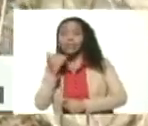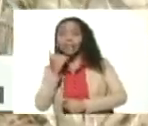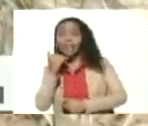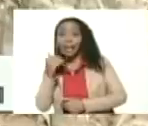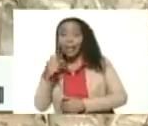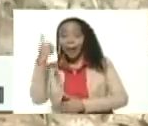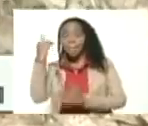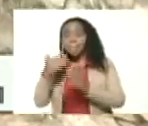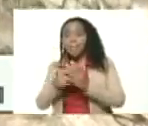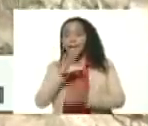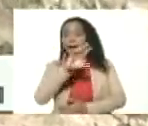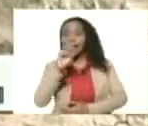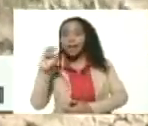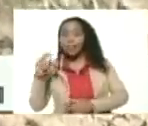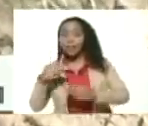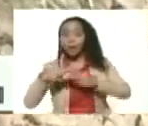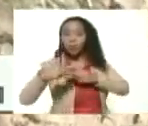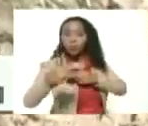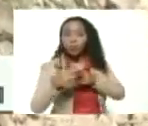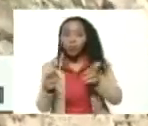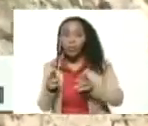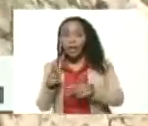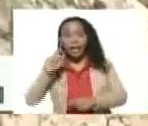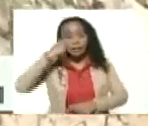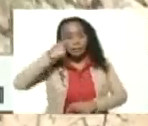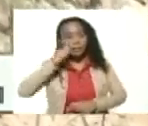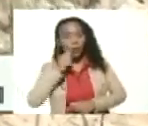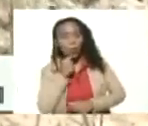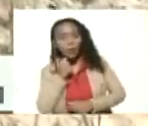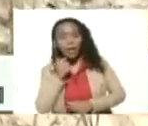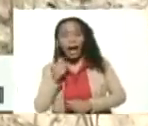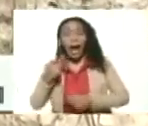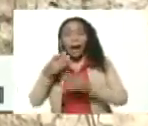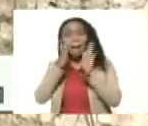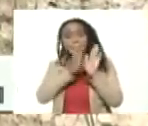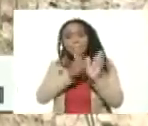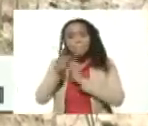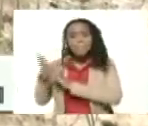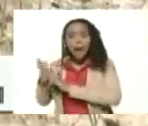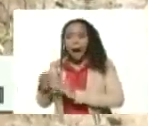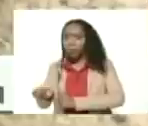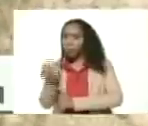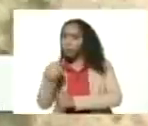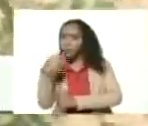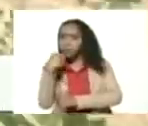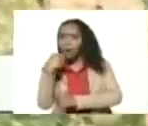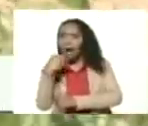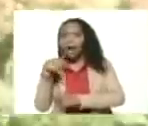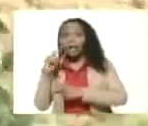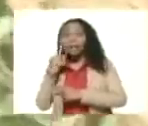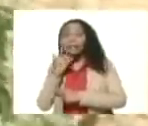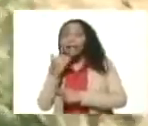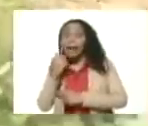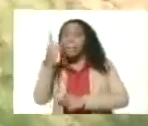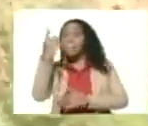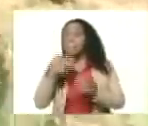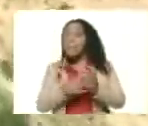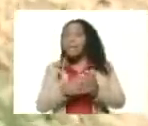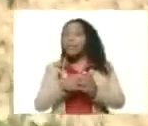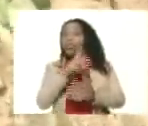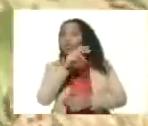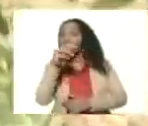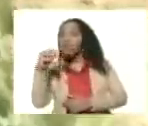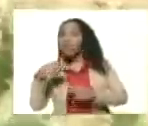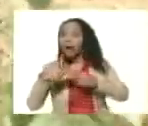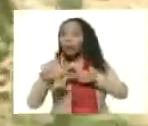las 1.500 hectáreas de cebolla en el plan hortaliza y casi 1.200 hectáreas